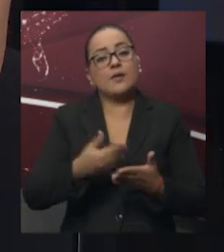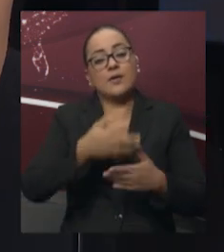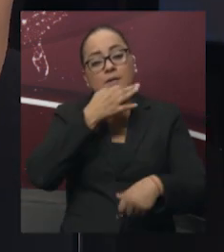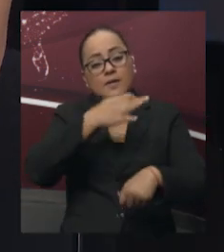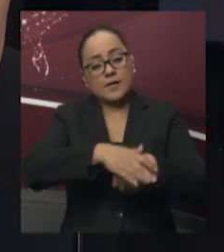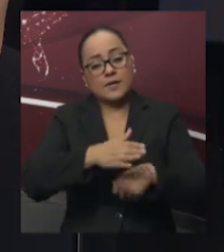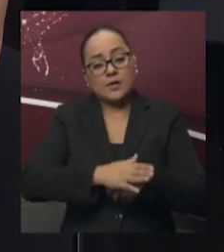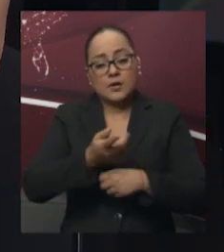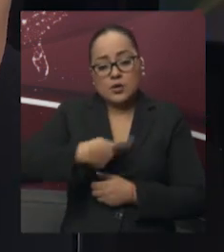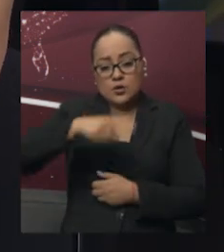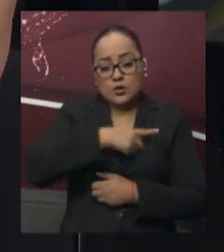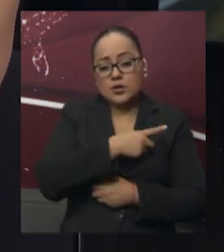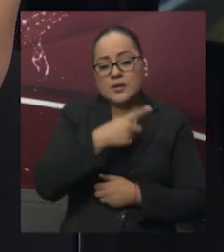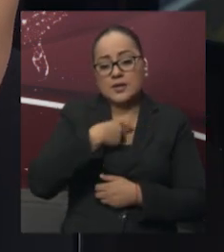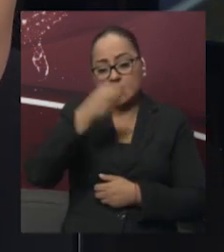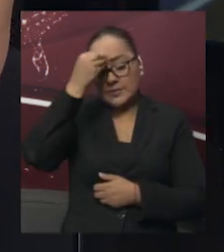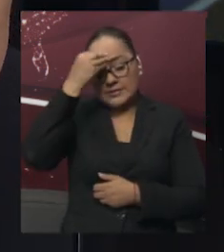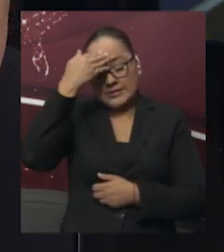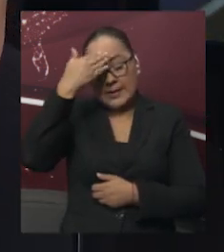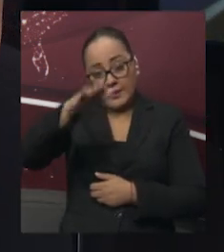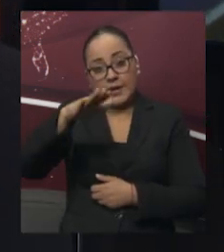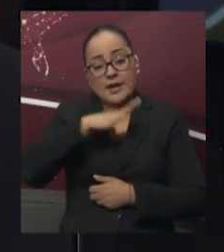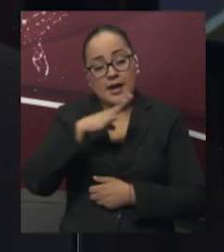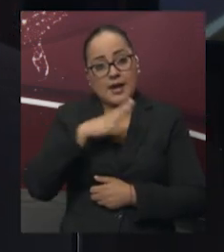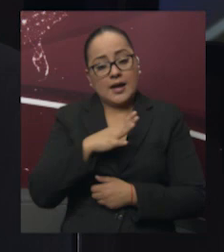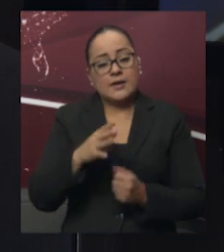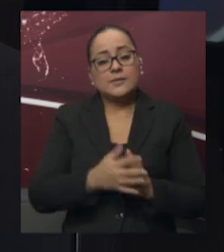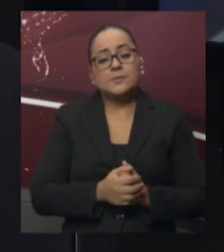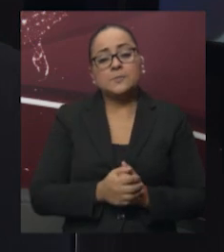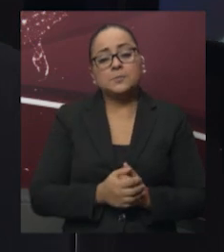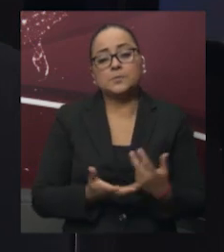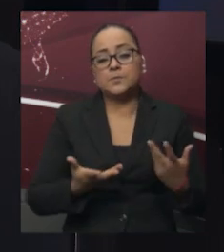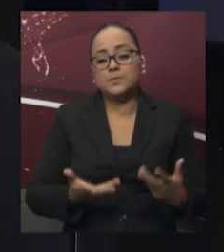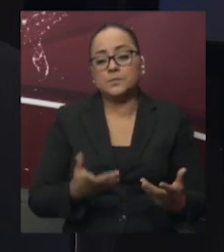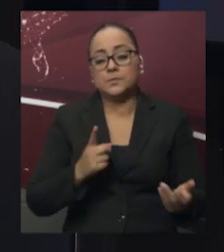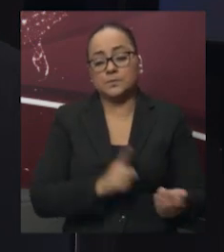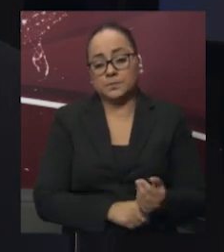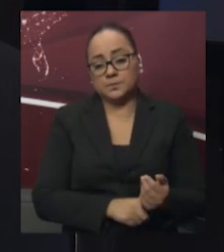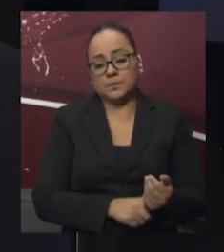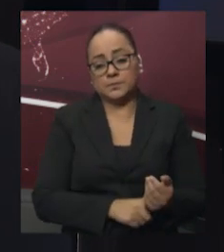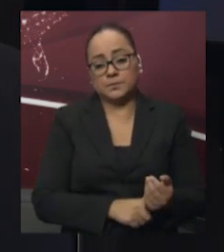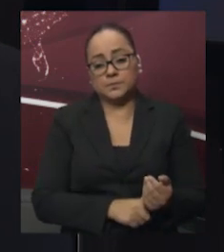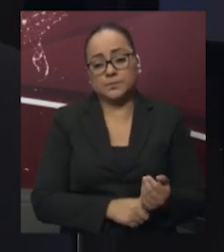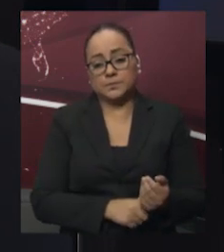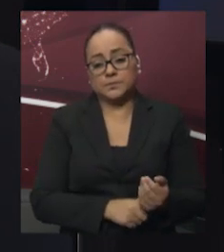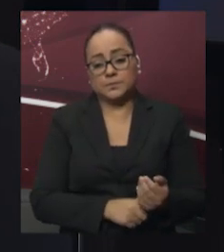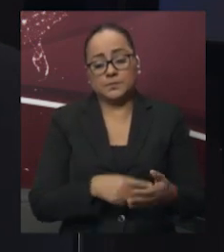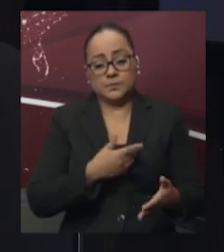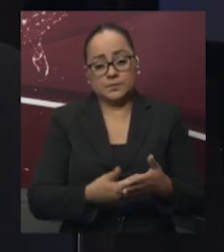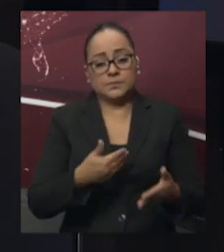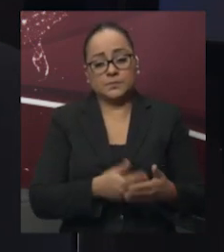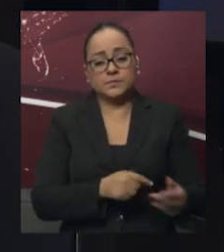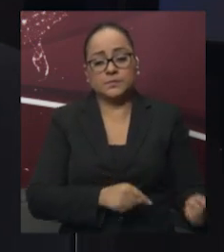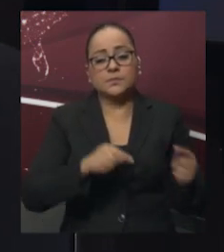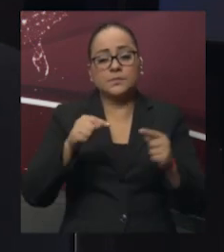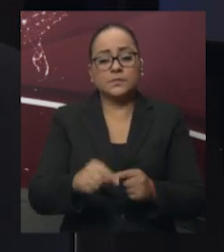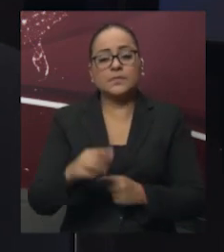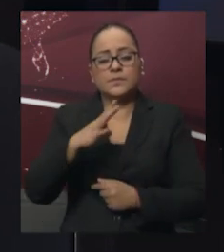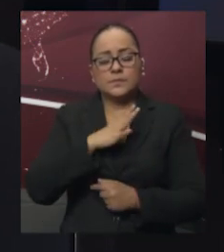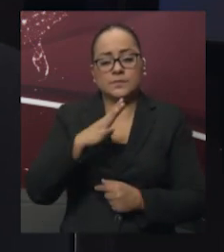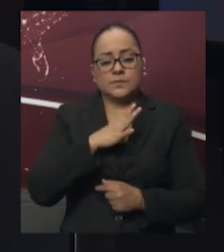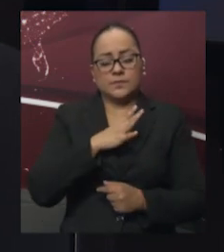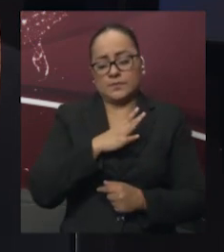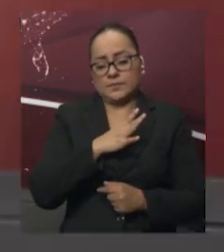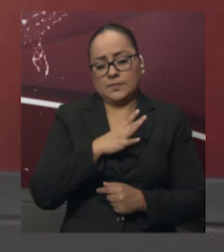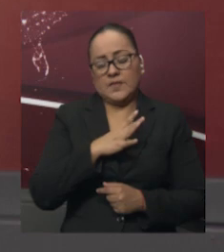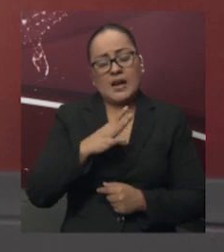estemos muy conscientes. Yo creo que la prevención dice más que la actuación después de que sucede un mal uso de nuestra